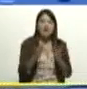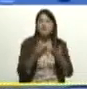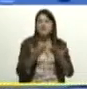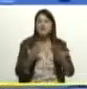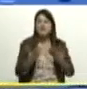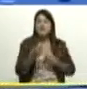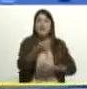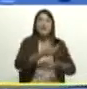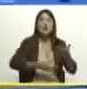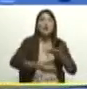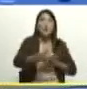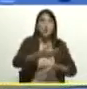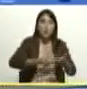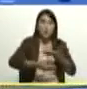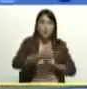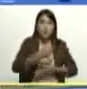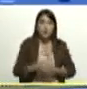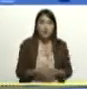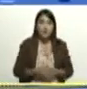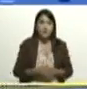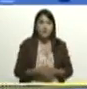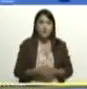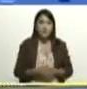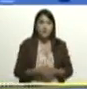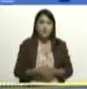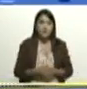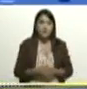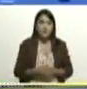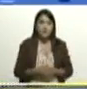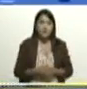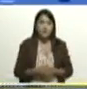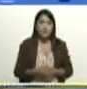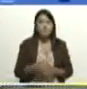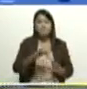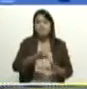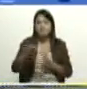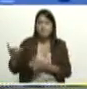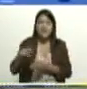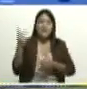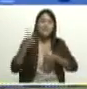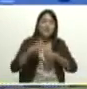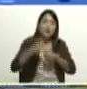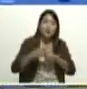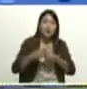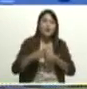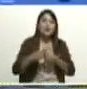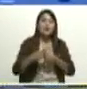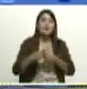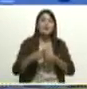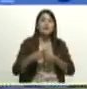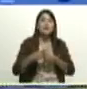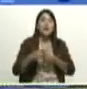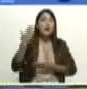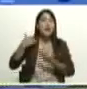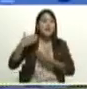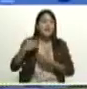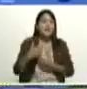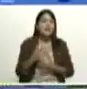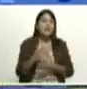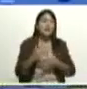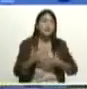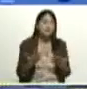económico post-rentista, post-petrolero que Venezuela ya